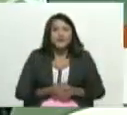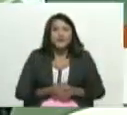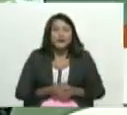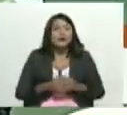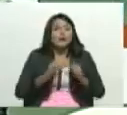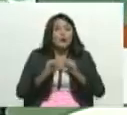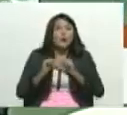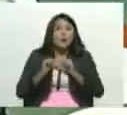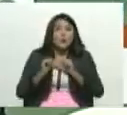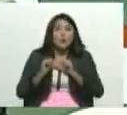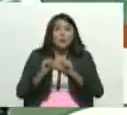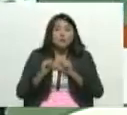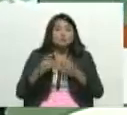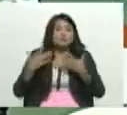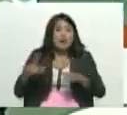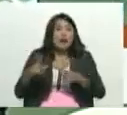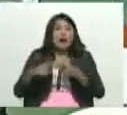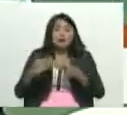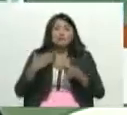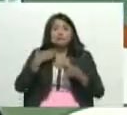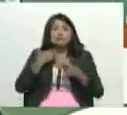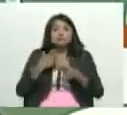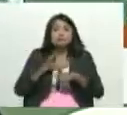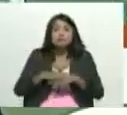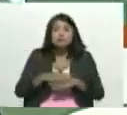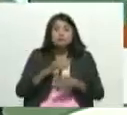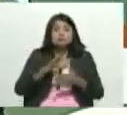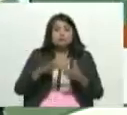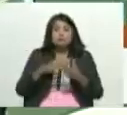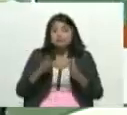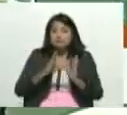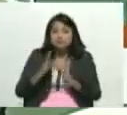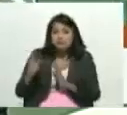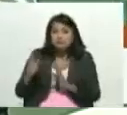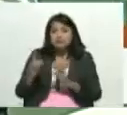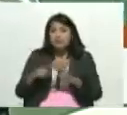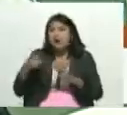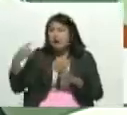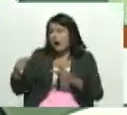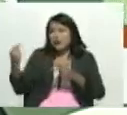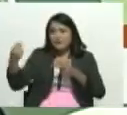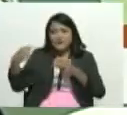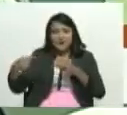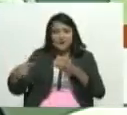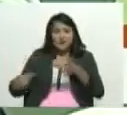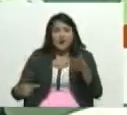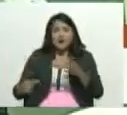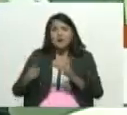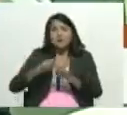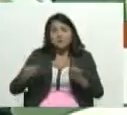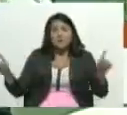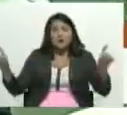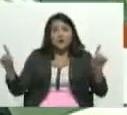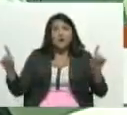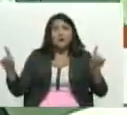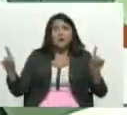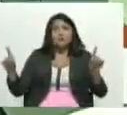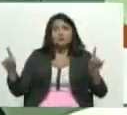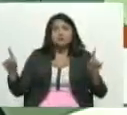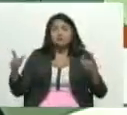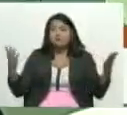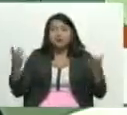perdiendo tenemos derrotas no organizamos A veces tenemos herramientas y otros países pero